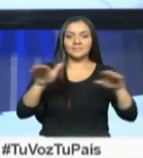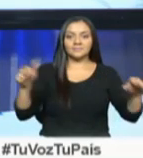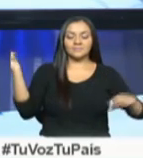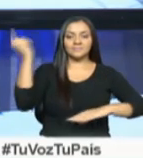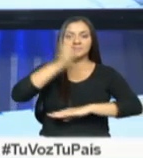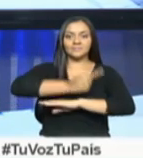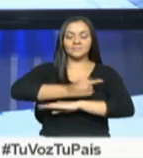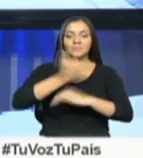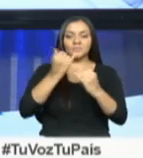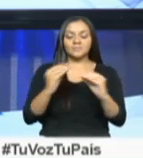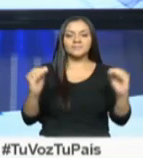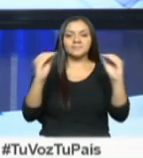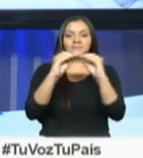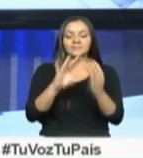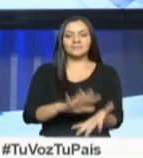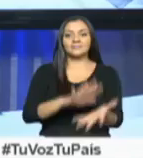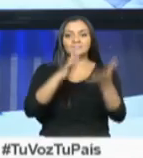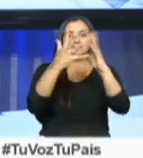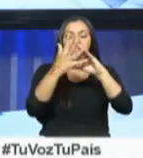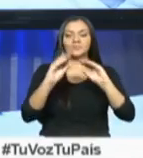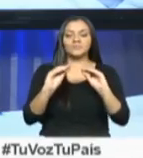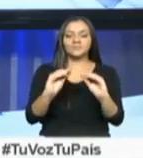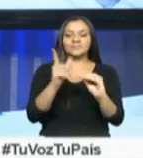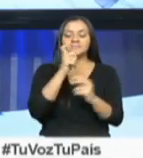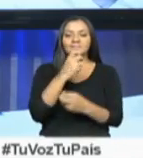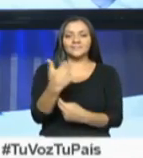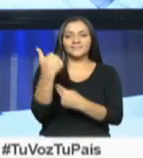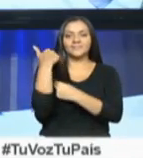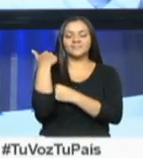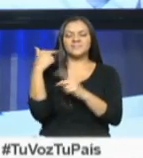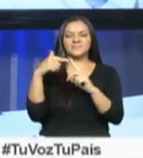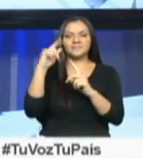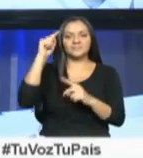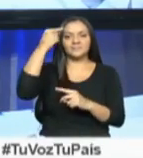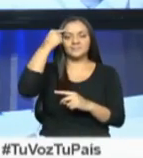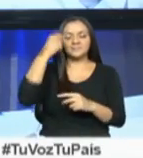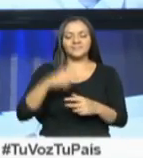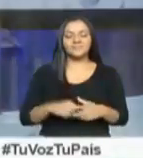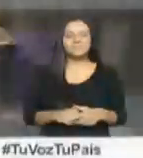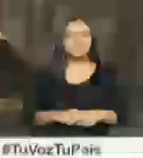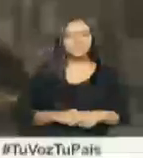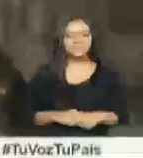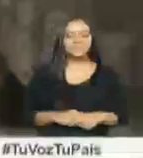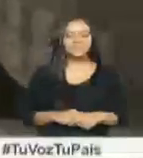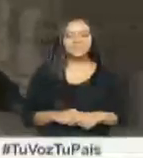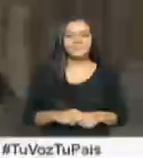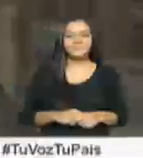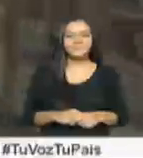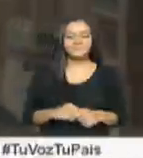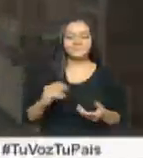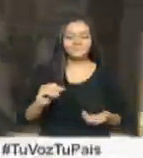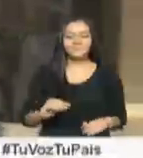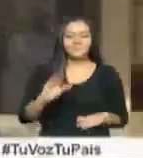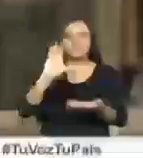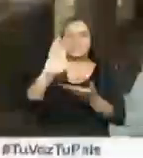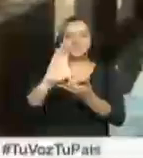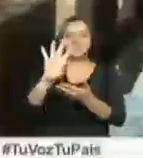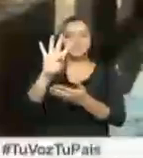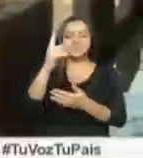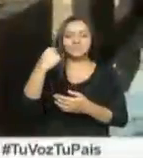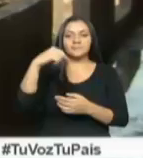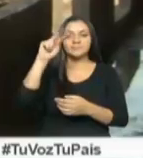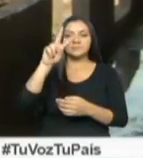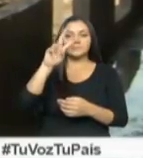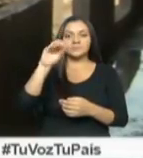obra es parte de la revolución educativa que lleva adelante el Gobierno Nacional. Con una inversión de 4.2 millones